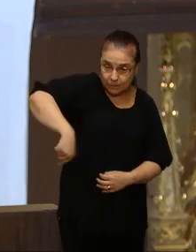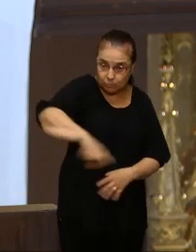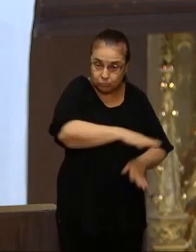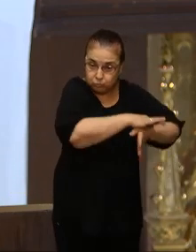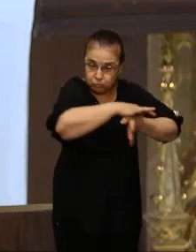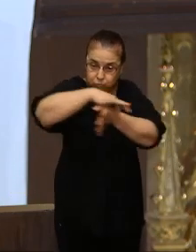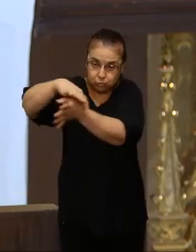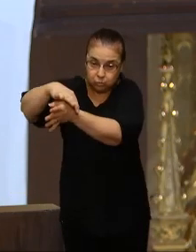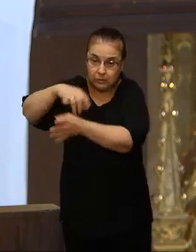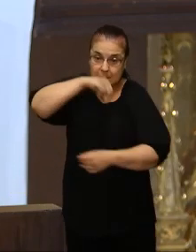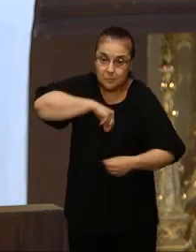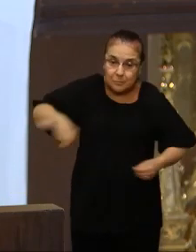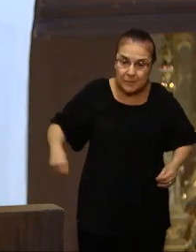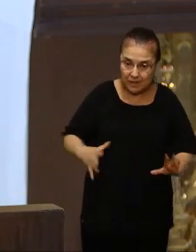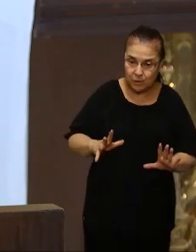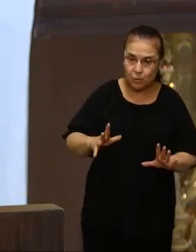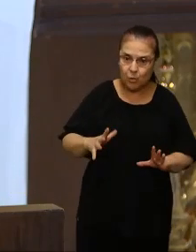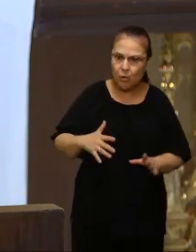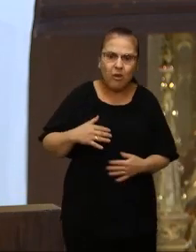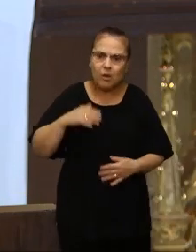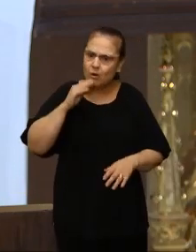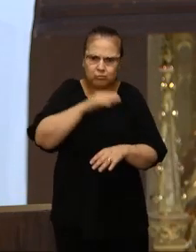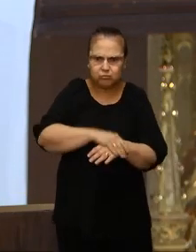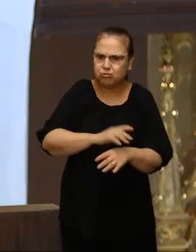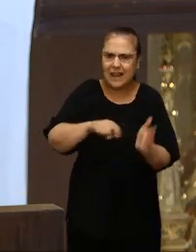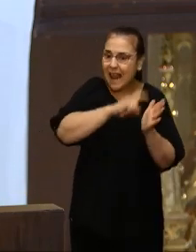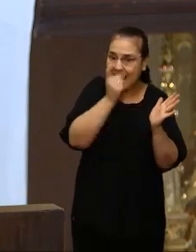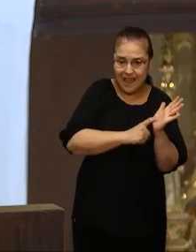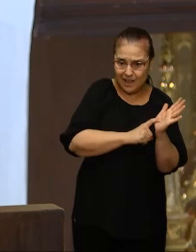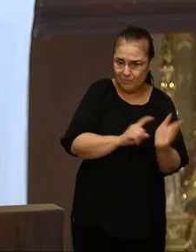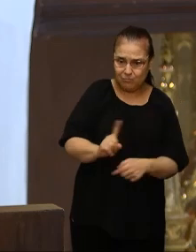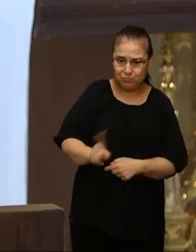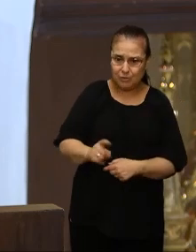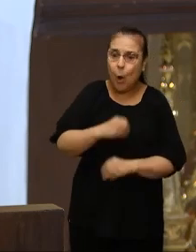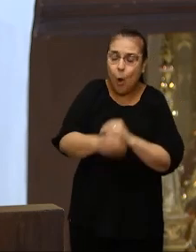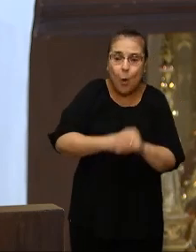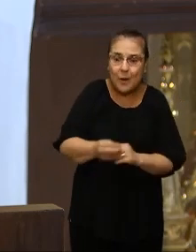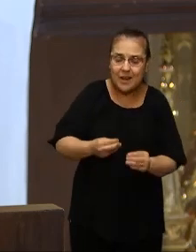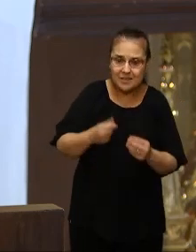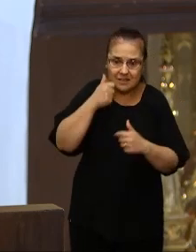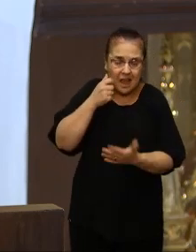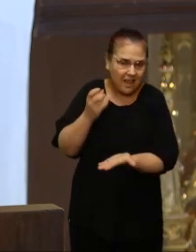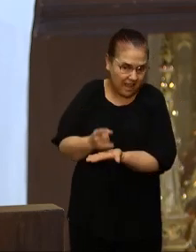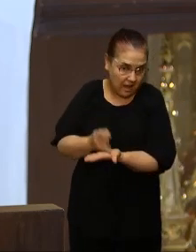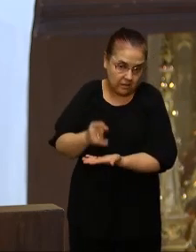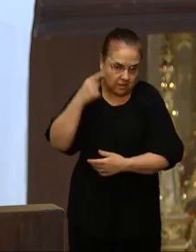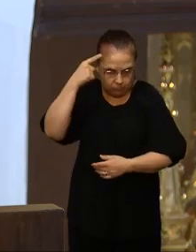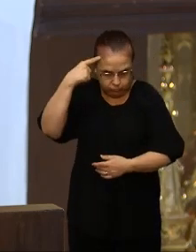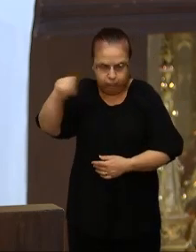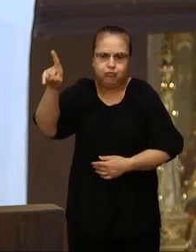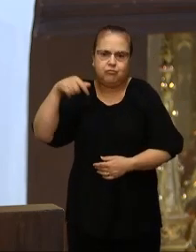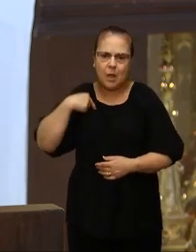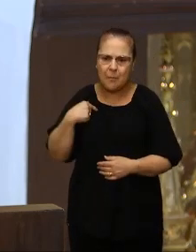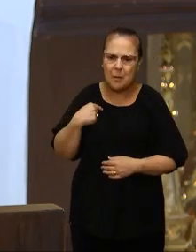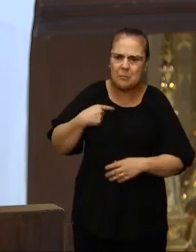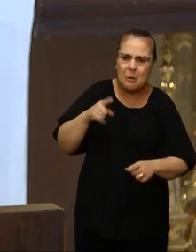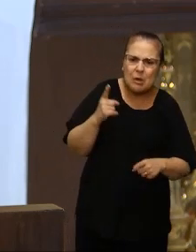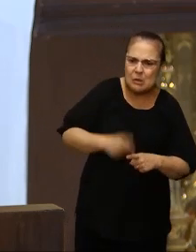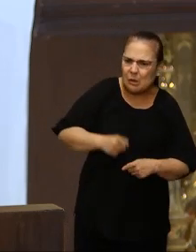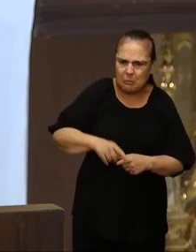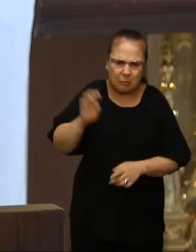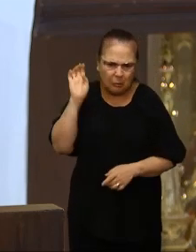el Espíritu, no estáis bajo la ley. Las obras de la carne son conocidas: